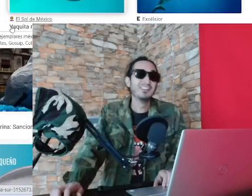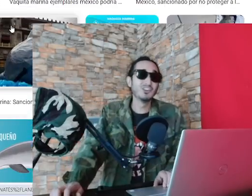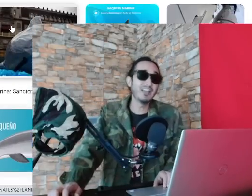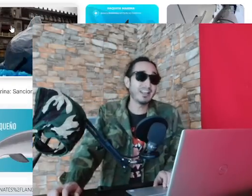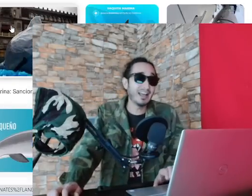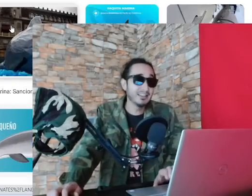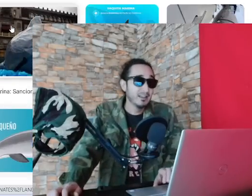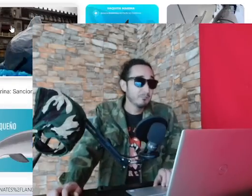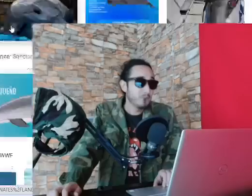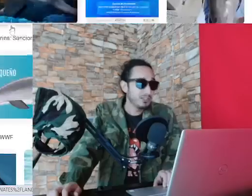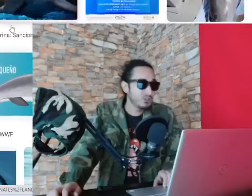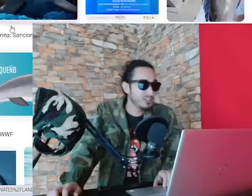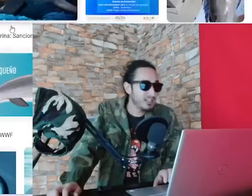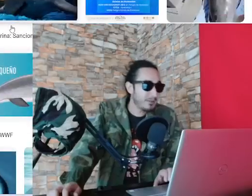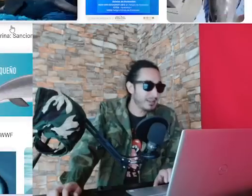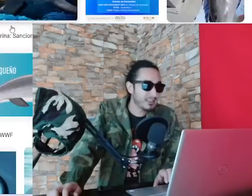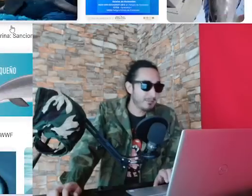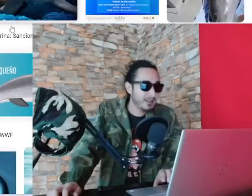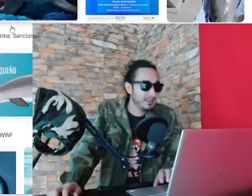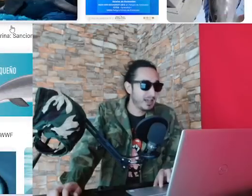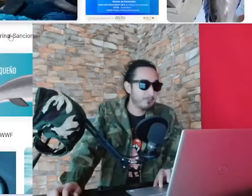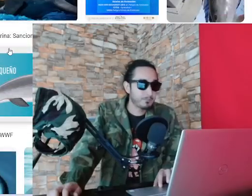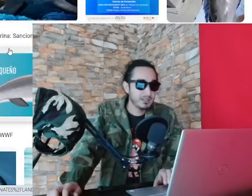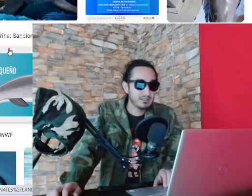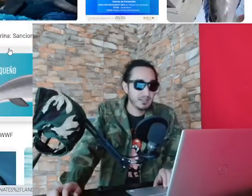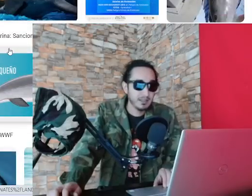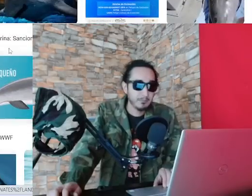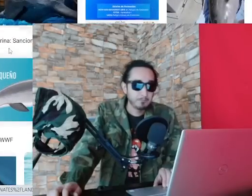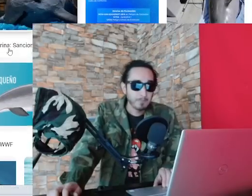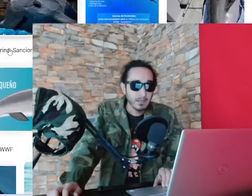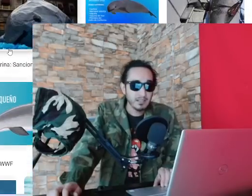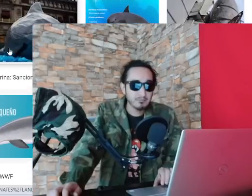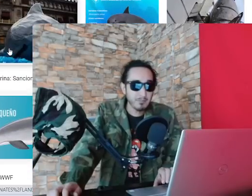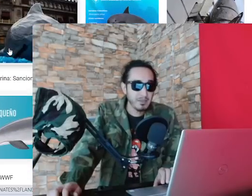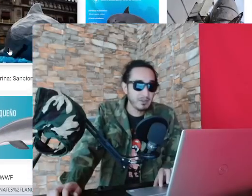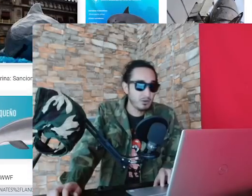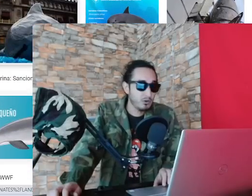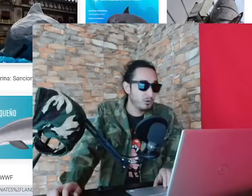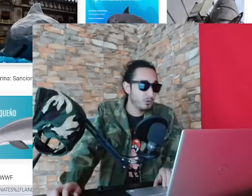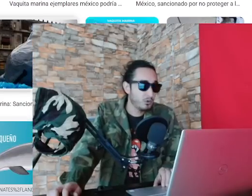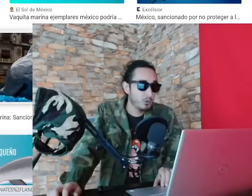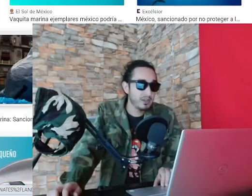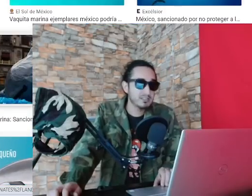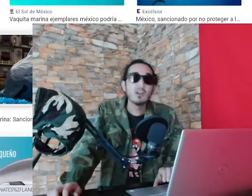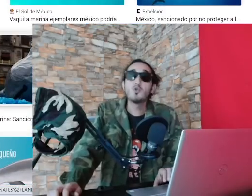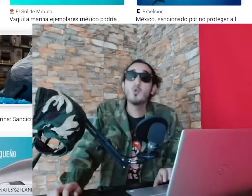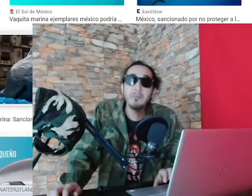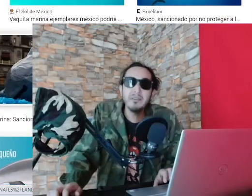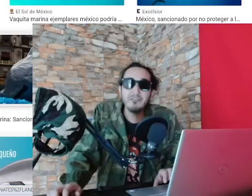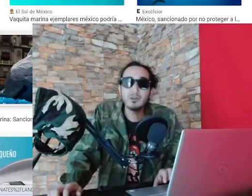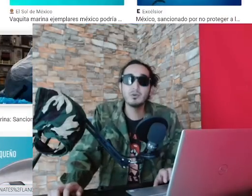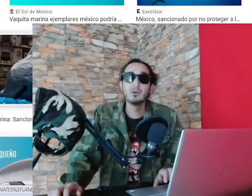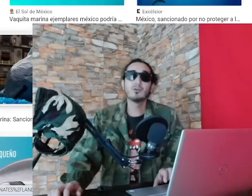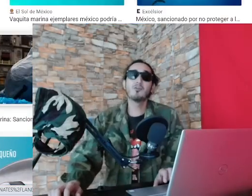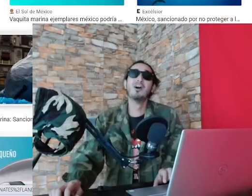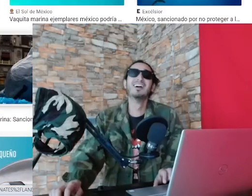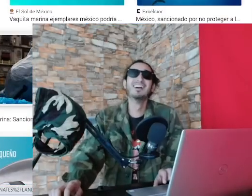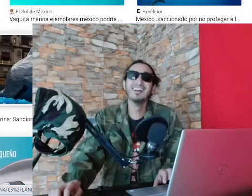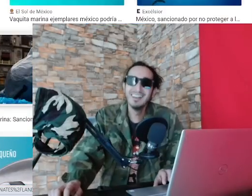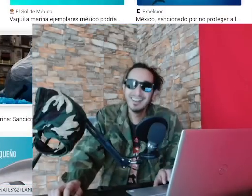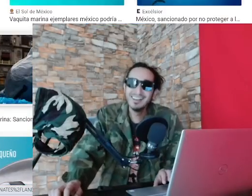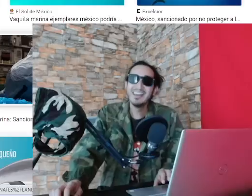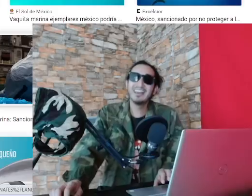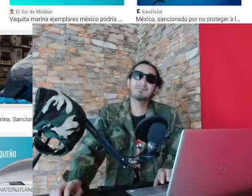no se crean pues que no sé si la vaquita marina este es mamífero o es huevito